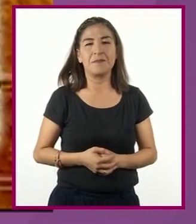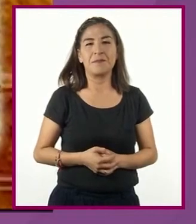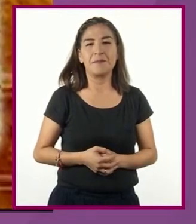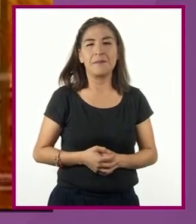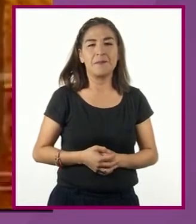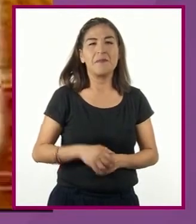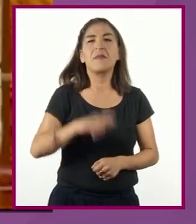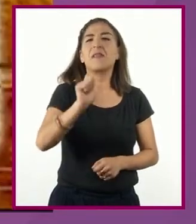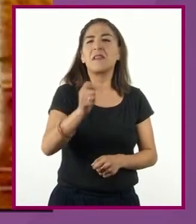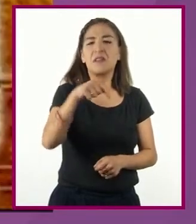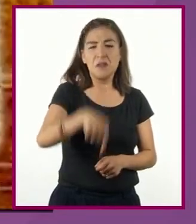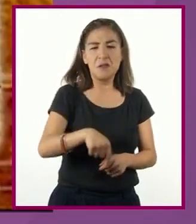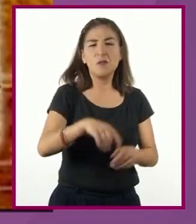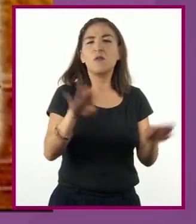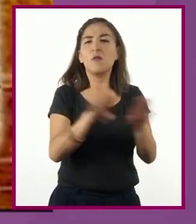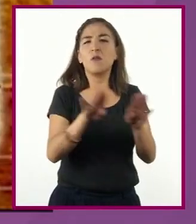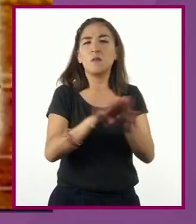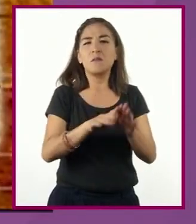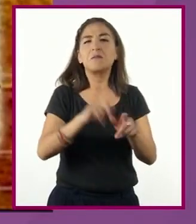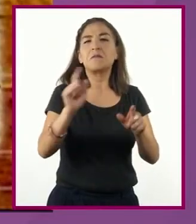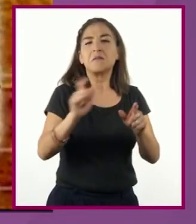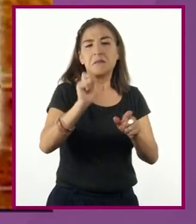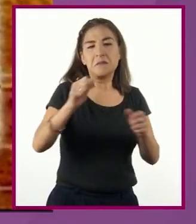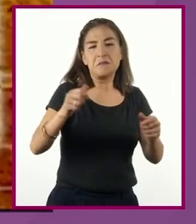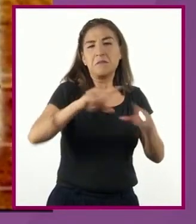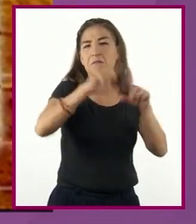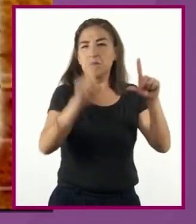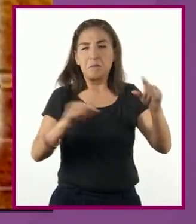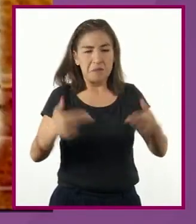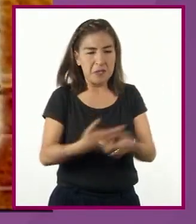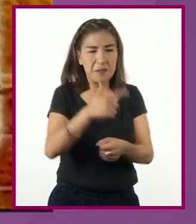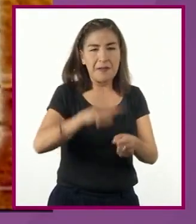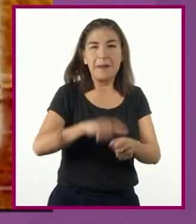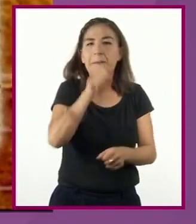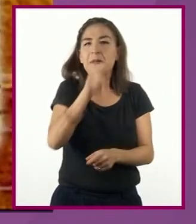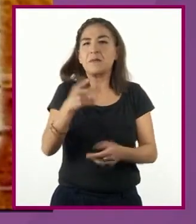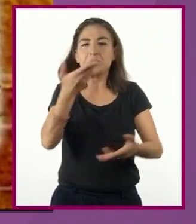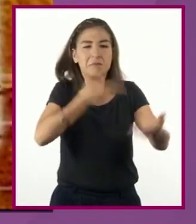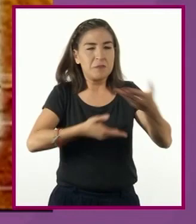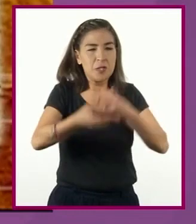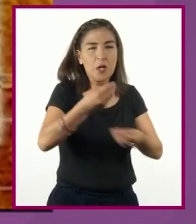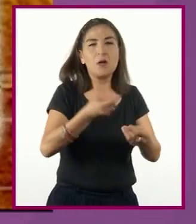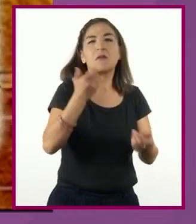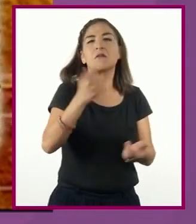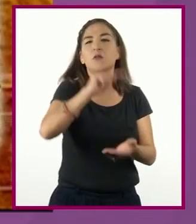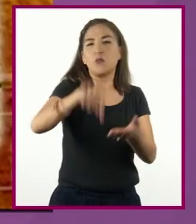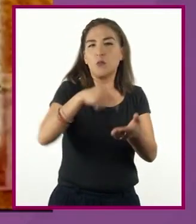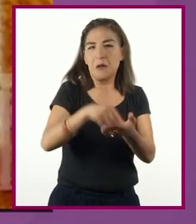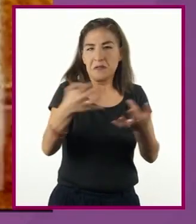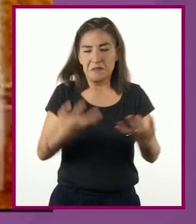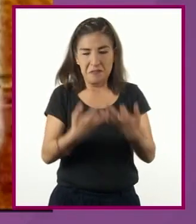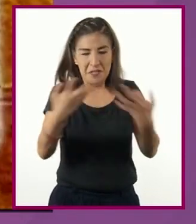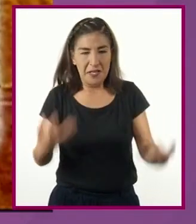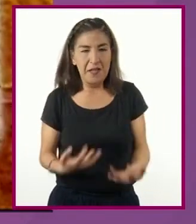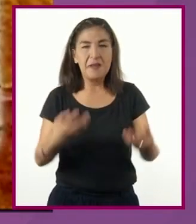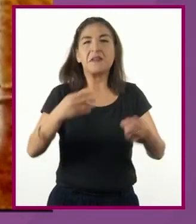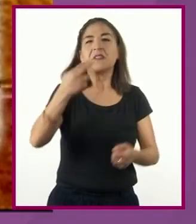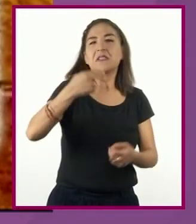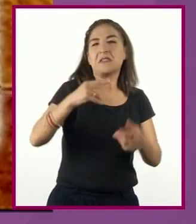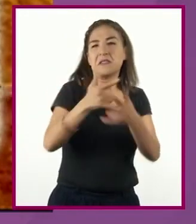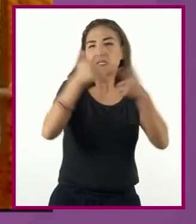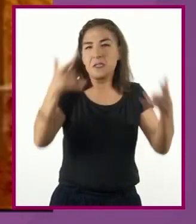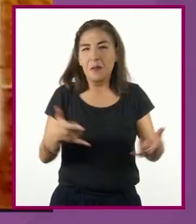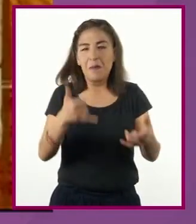Nuestra nación está conformada por personas con quienes compartimos, entre otras cosas, un territorio, nuestra historia y